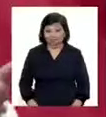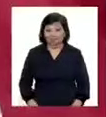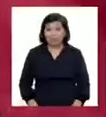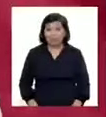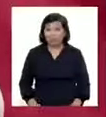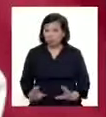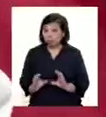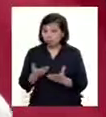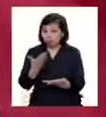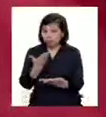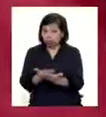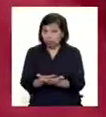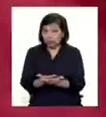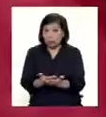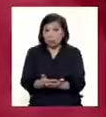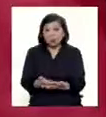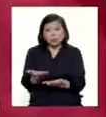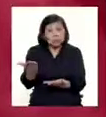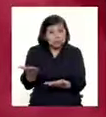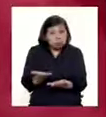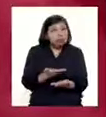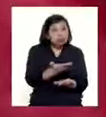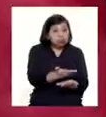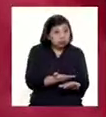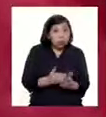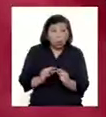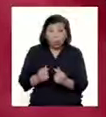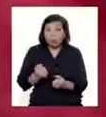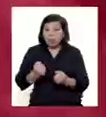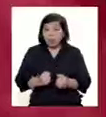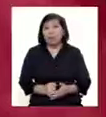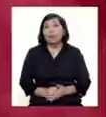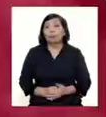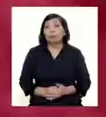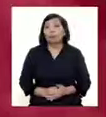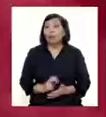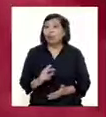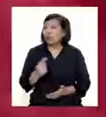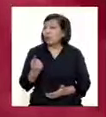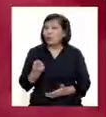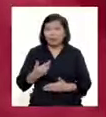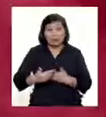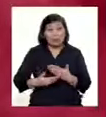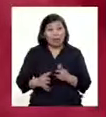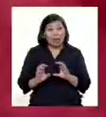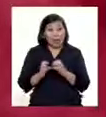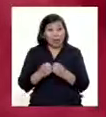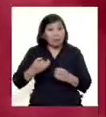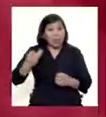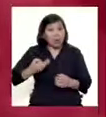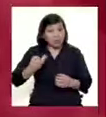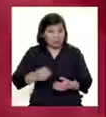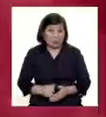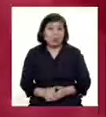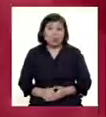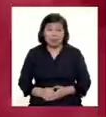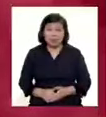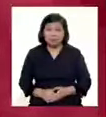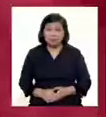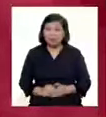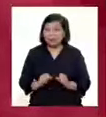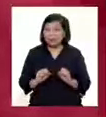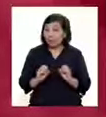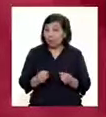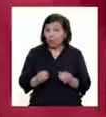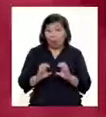fue parte de las propuestas recogidas con los gremios de transportes, no solamente generamos que el equipo especial que se ha creado,